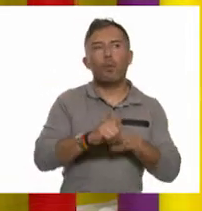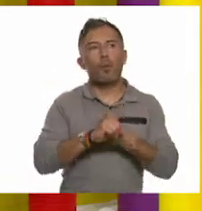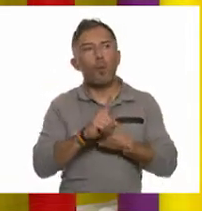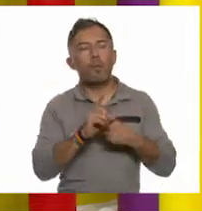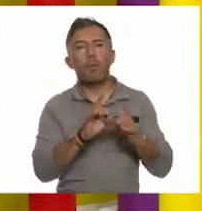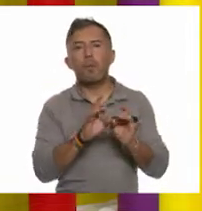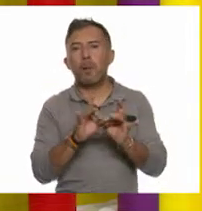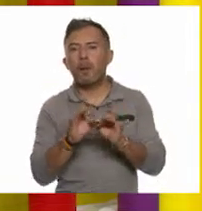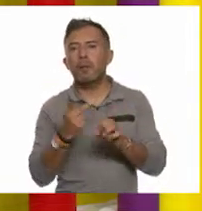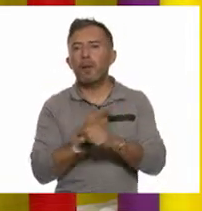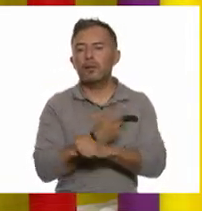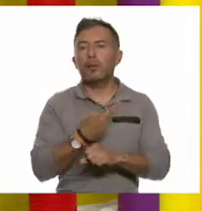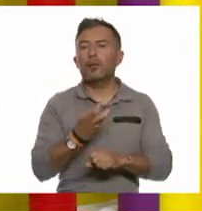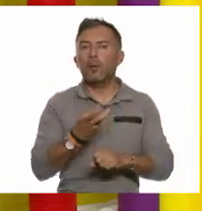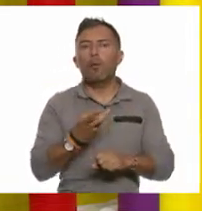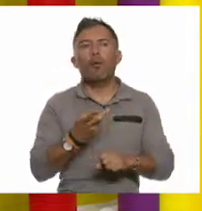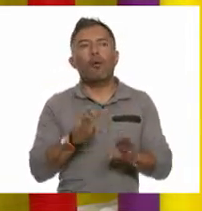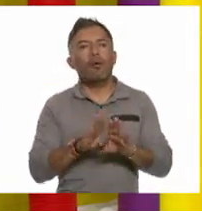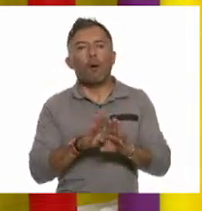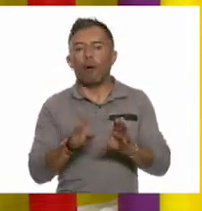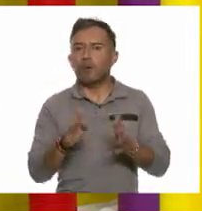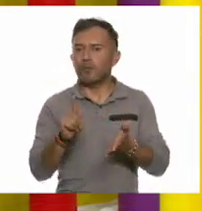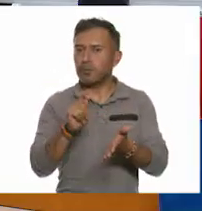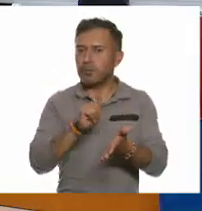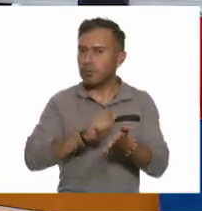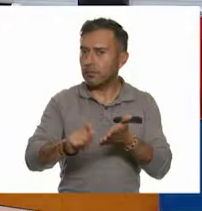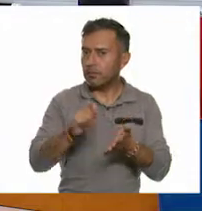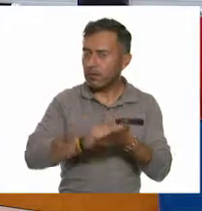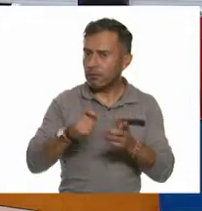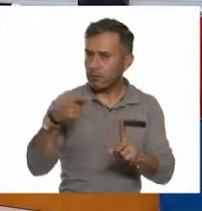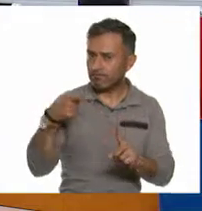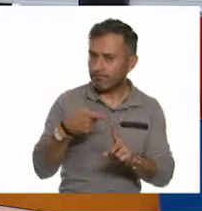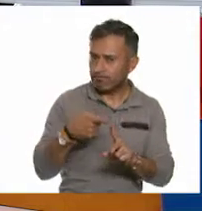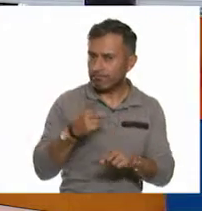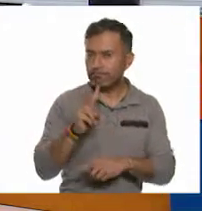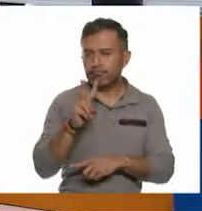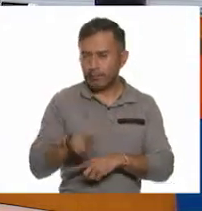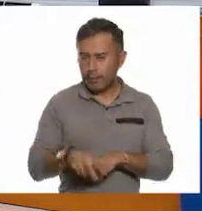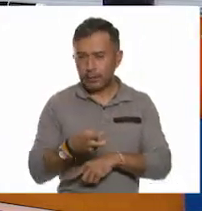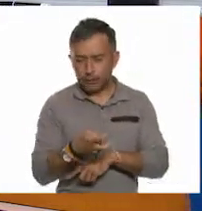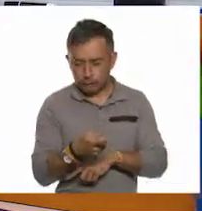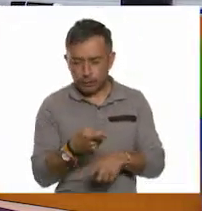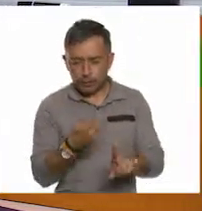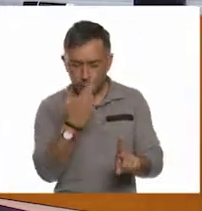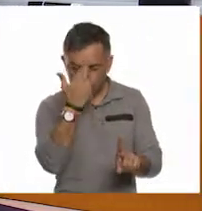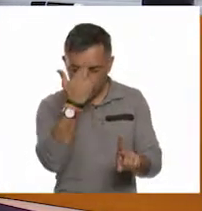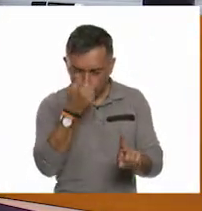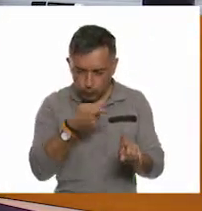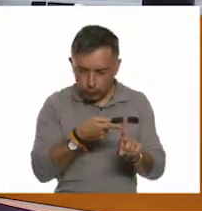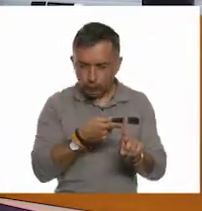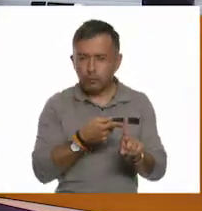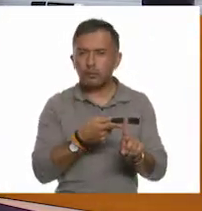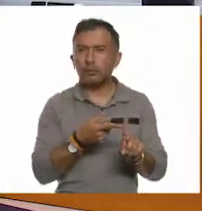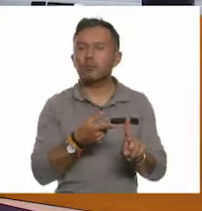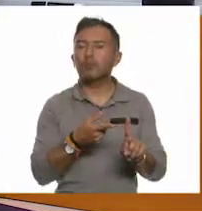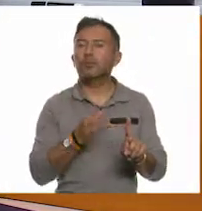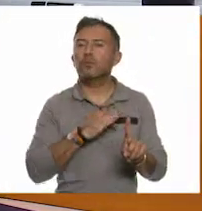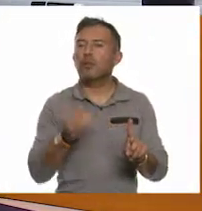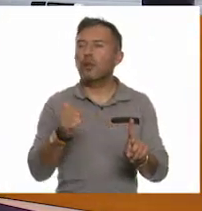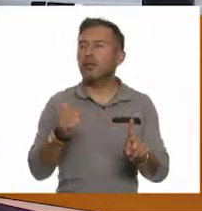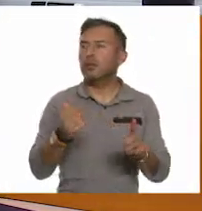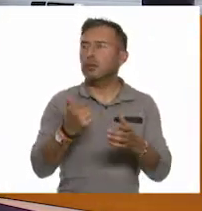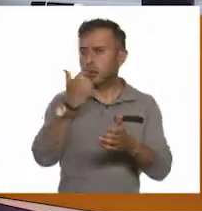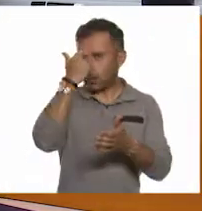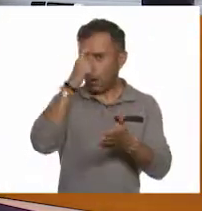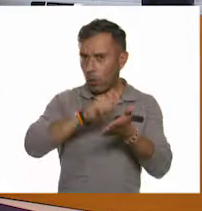entonces eso se ve reflejado en lo que escribe. Así es, definitivamente tienen una relación, una razón de ser, la vida de cada autor